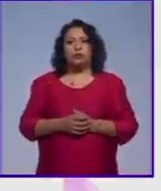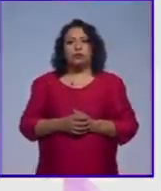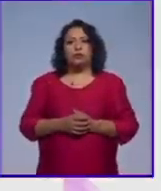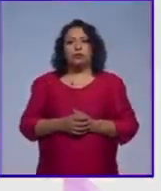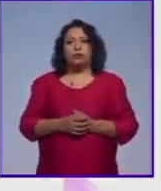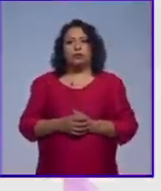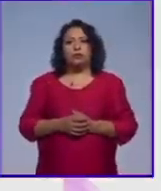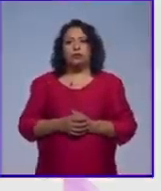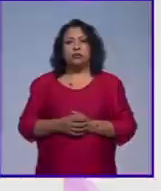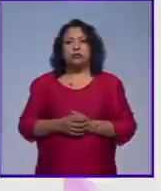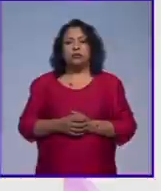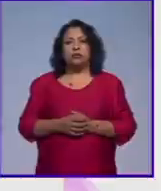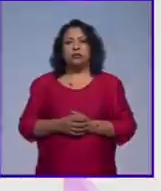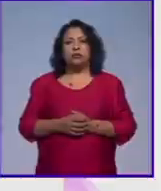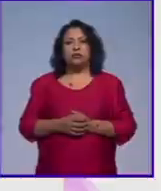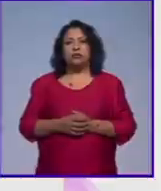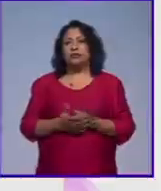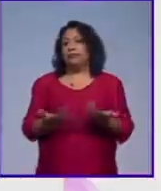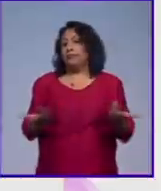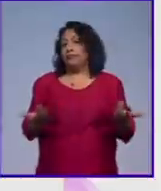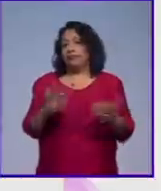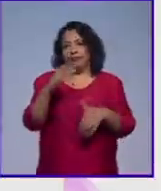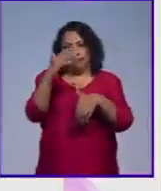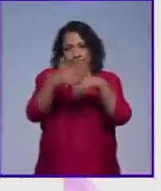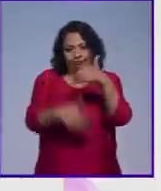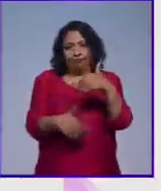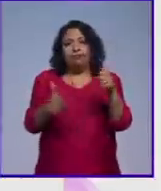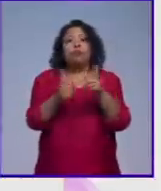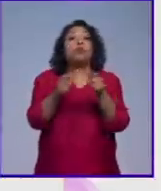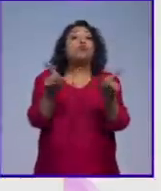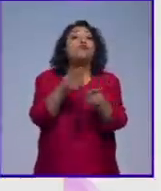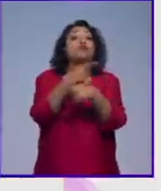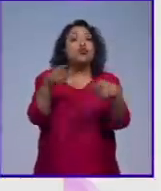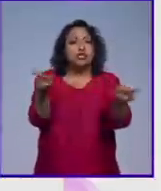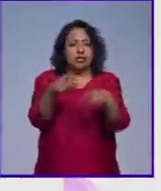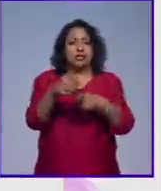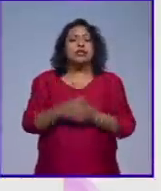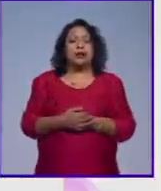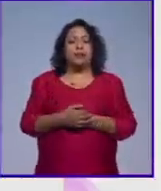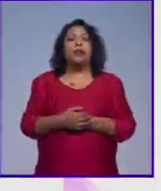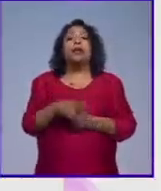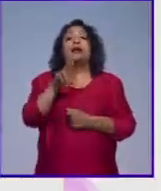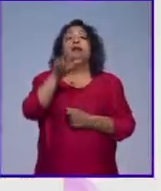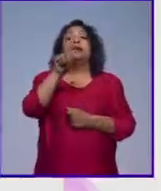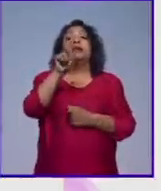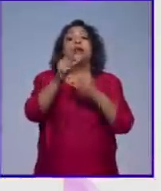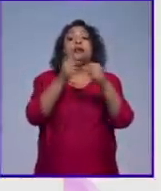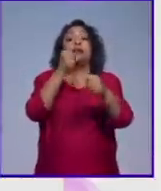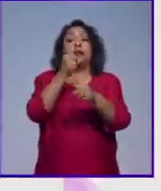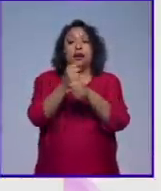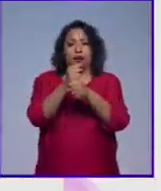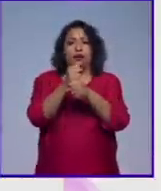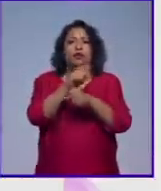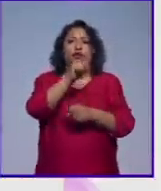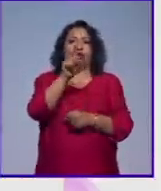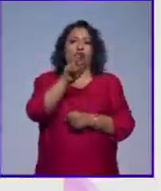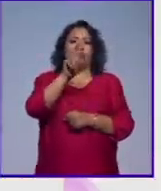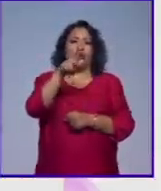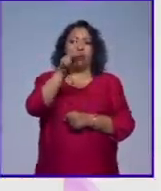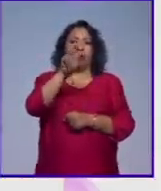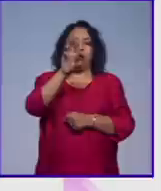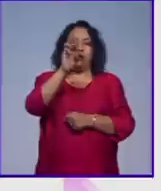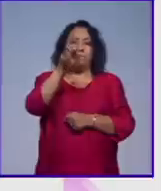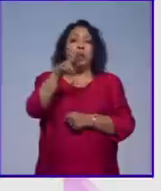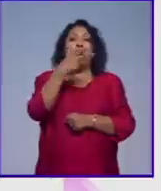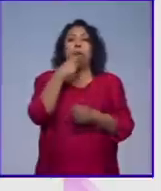que más? Y nos despedimos con música. Música, 70 años de Pinchas Zukerman. Uno de los